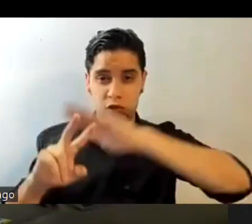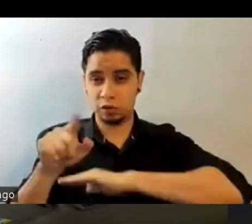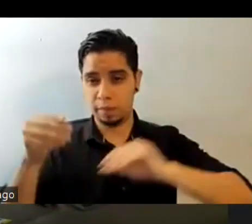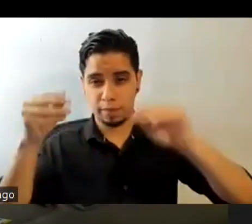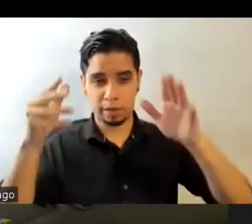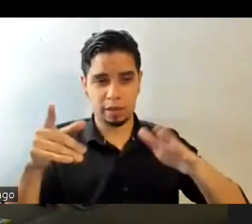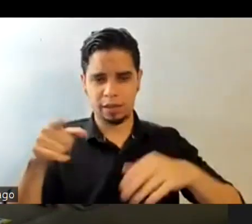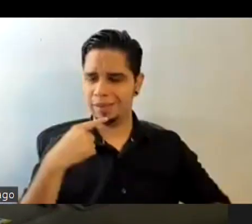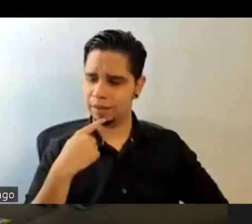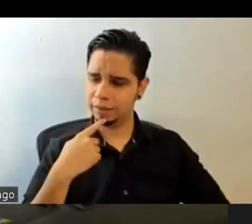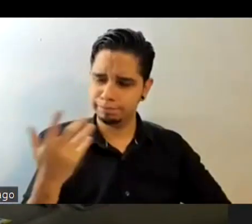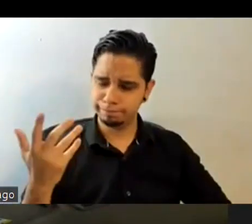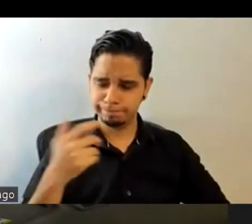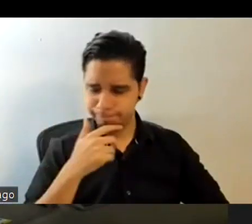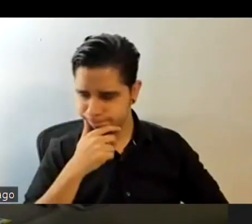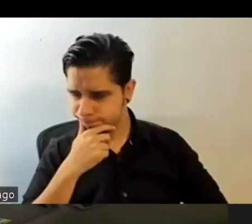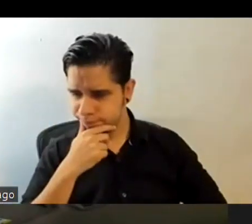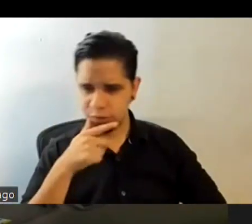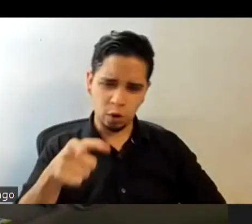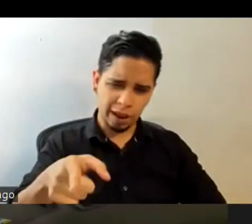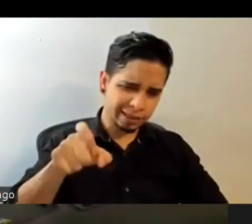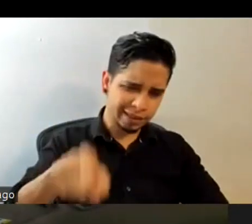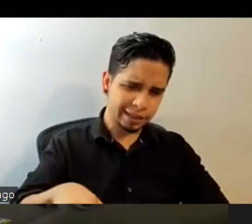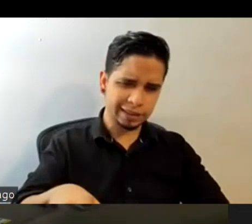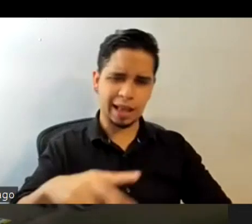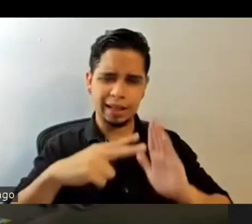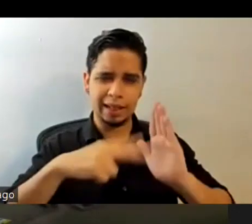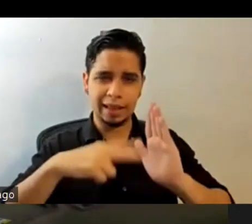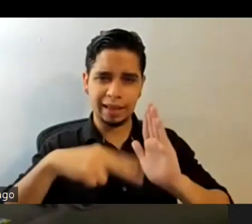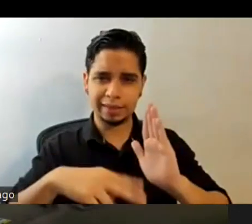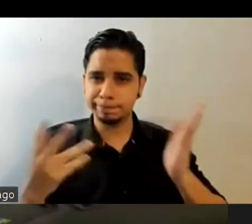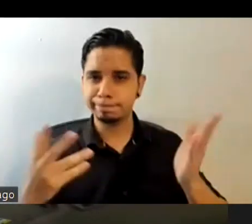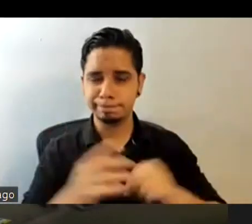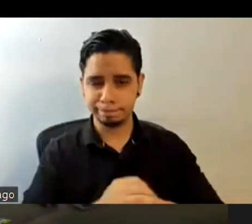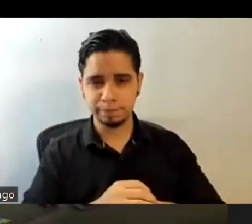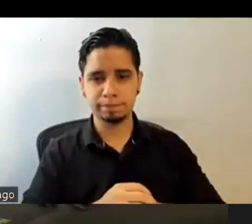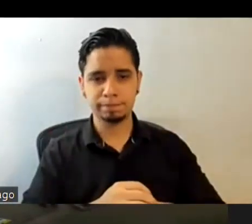de decir, oye, lo que necesita este niño es leer.